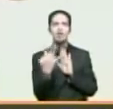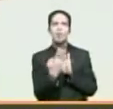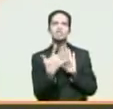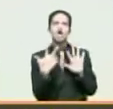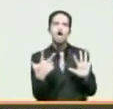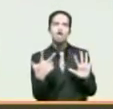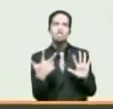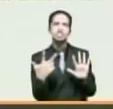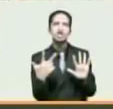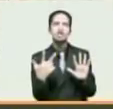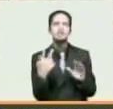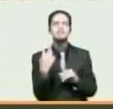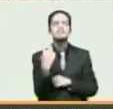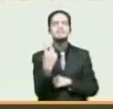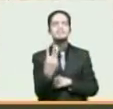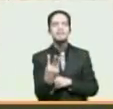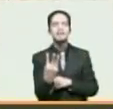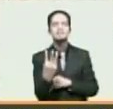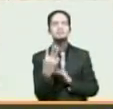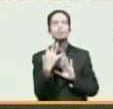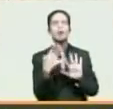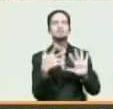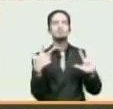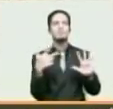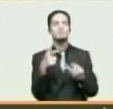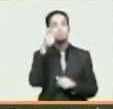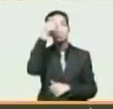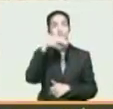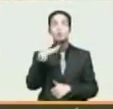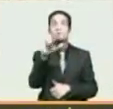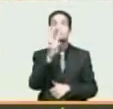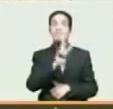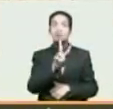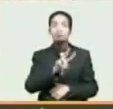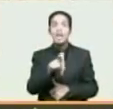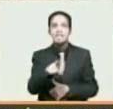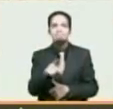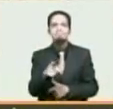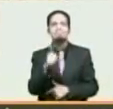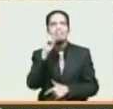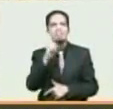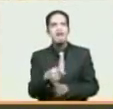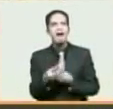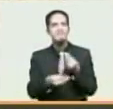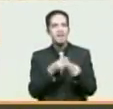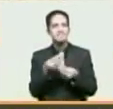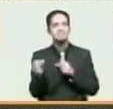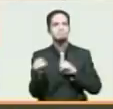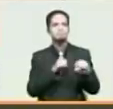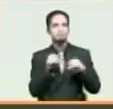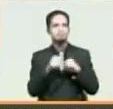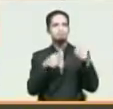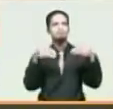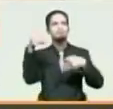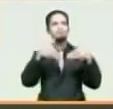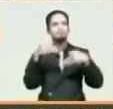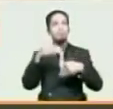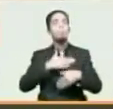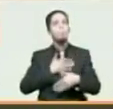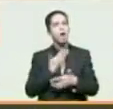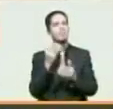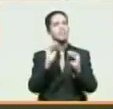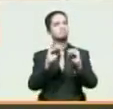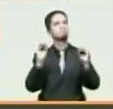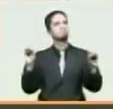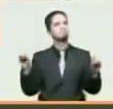349. El pueblo de Venezuela es el depositario del poder constituyente originario. En ejercicio de dicho poder, puede convocar una Asamblea